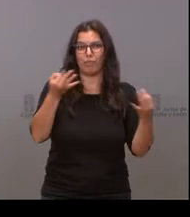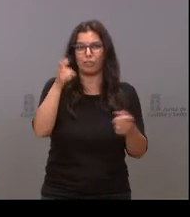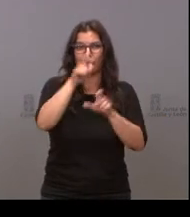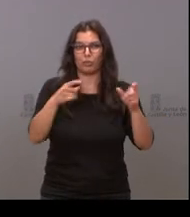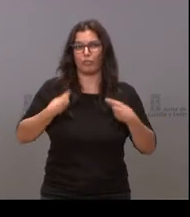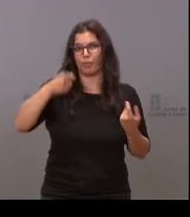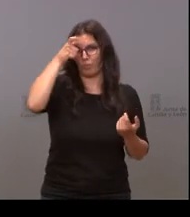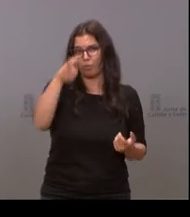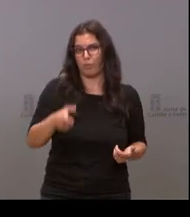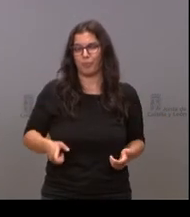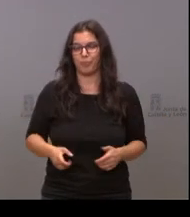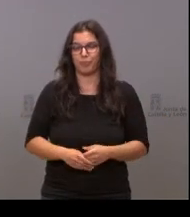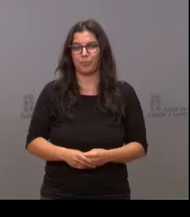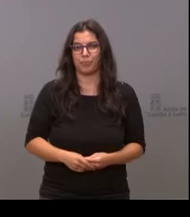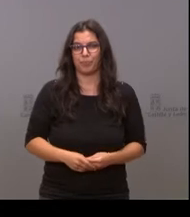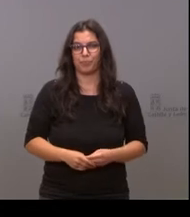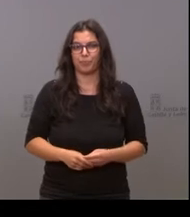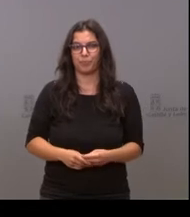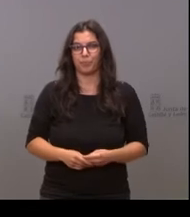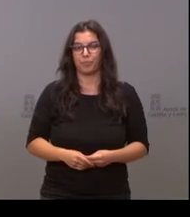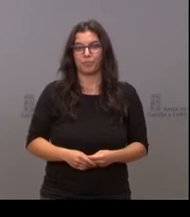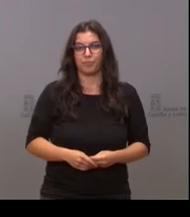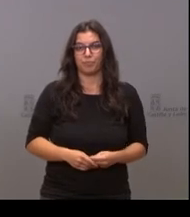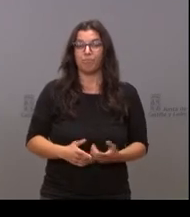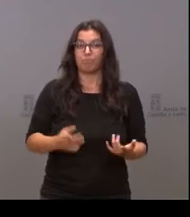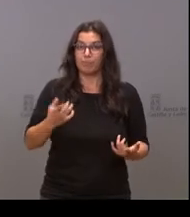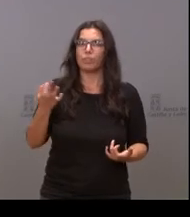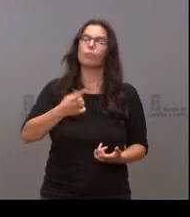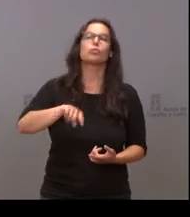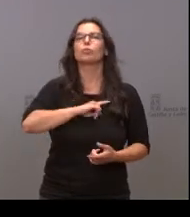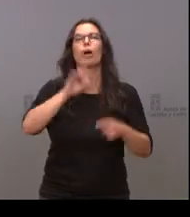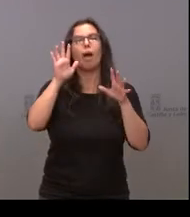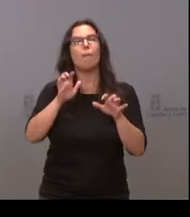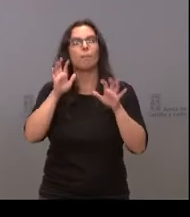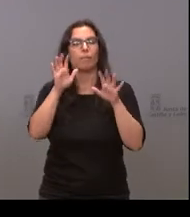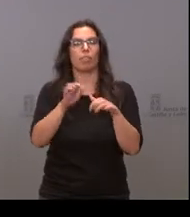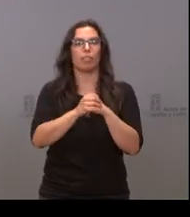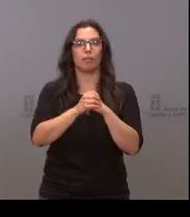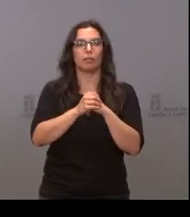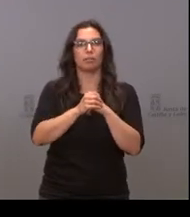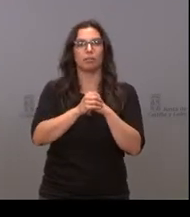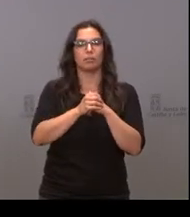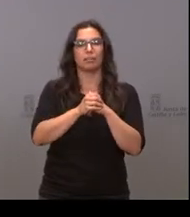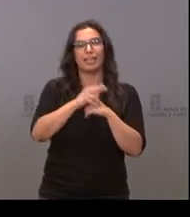paisanos de ellos debemos aprender cómo trabajar y respetando las particularidades de estas comarcas